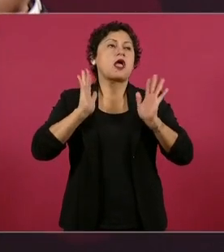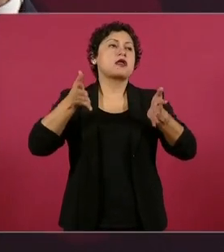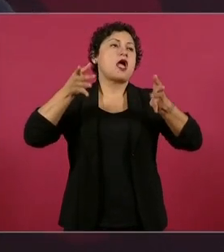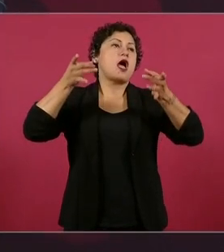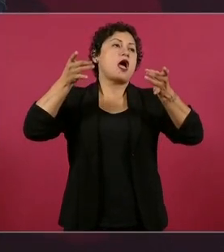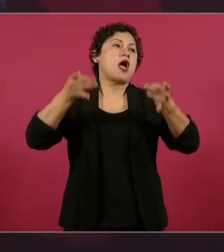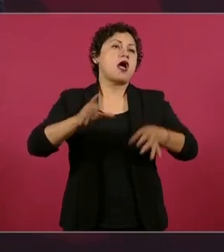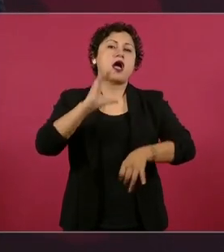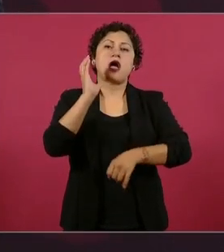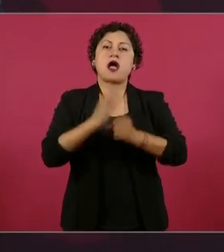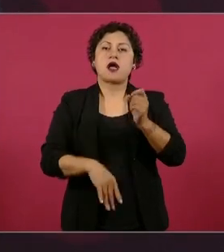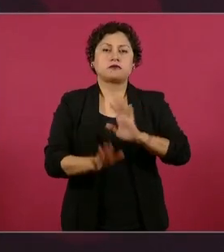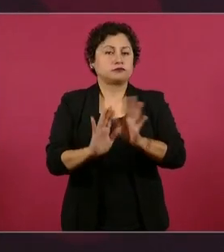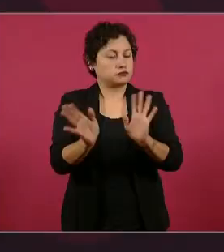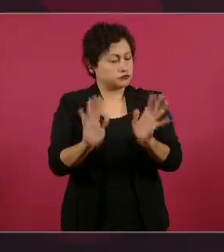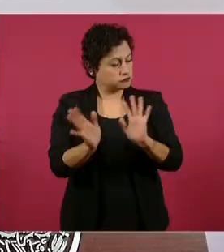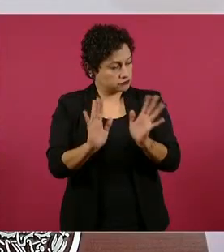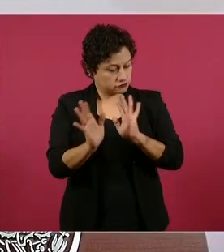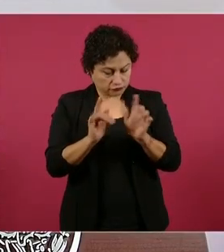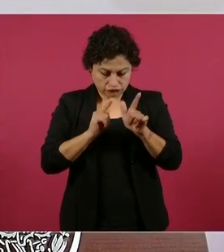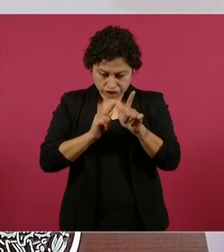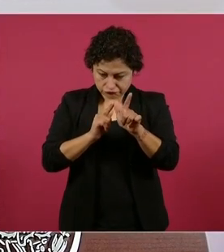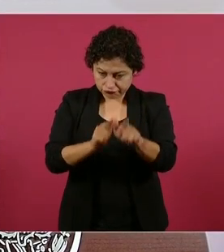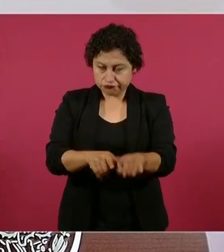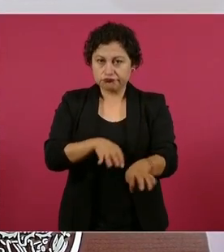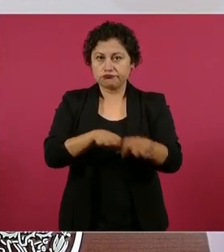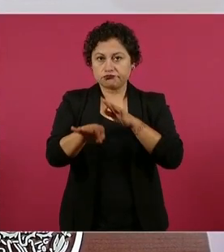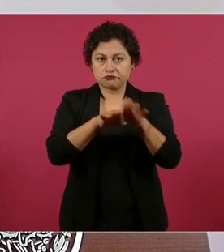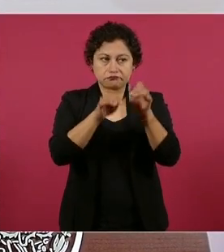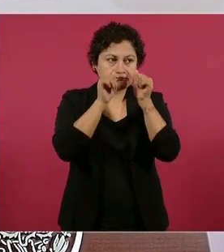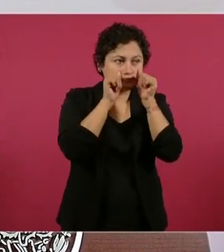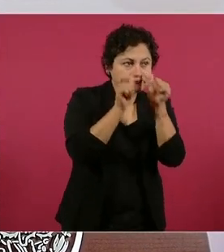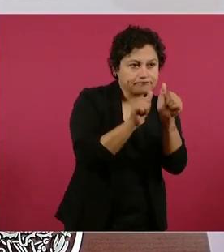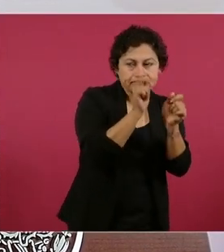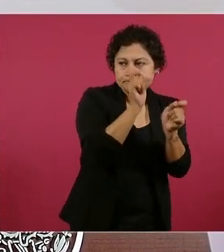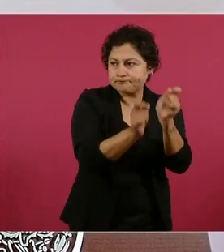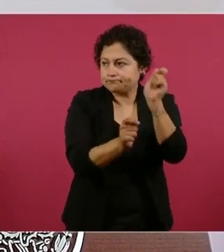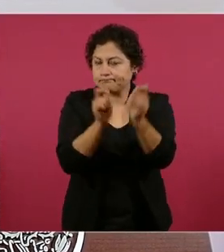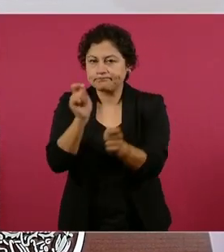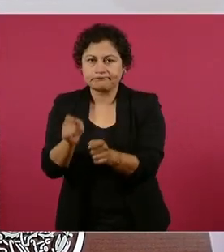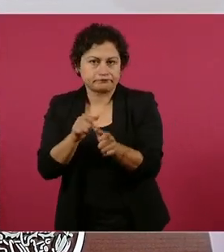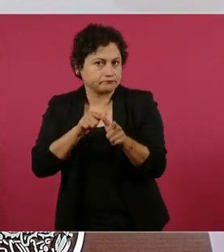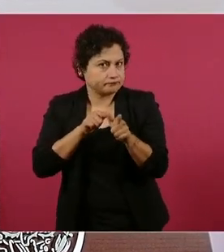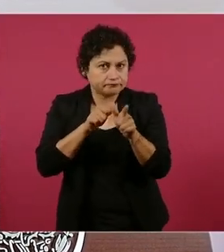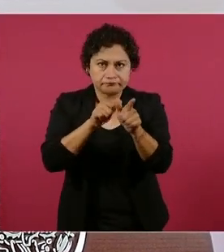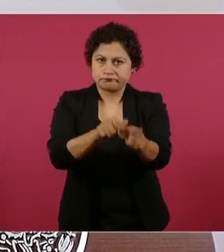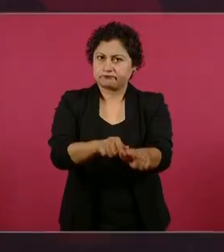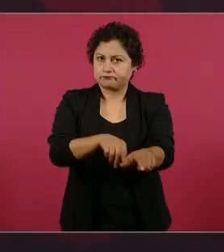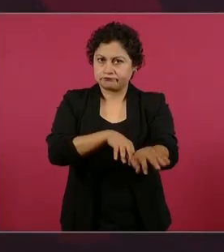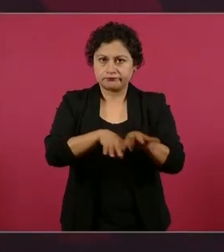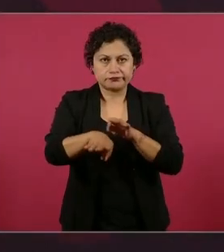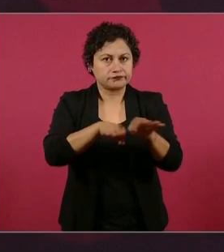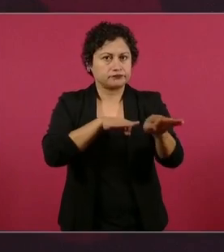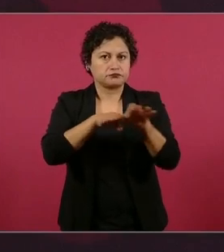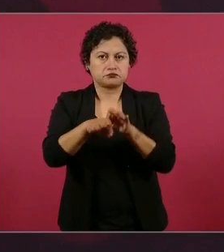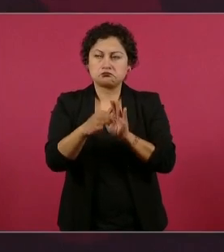a estar pendientes estos últimos días que nos quedan, y además